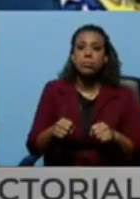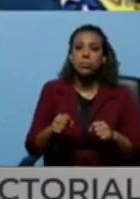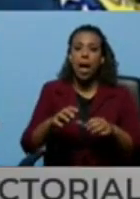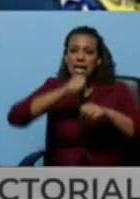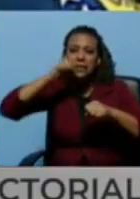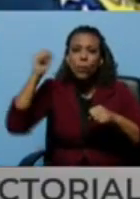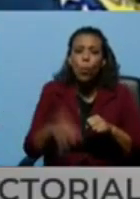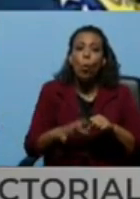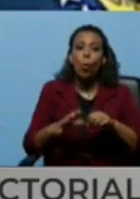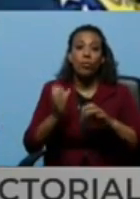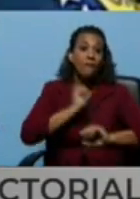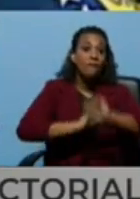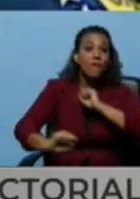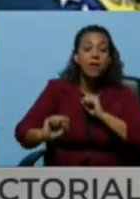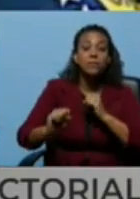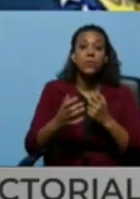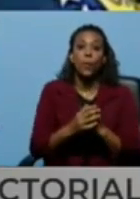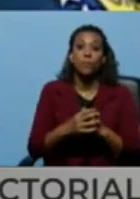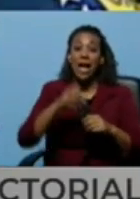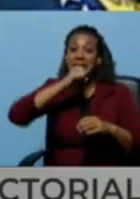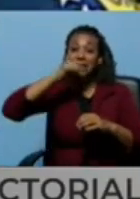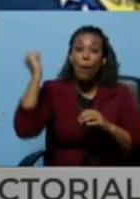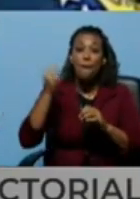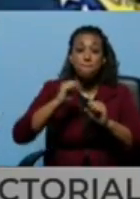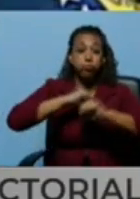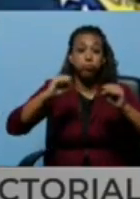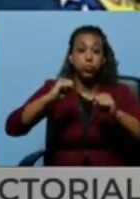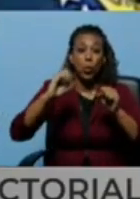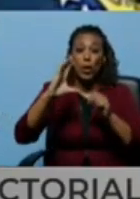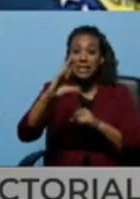brechero, manejo ofensivo y defensivo, explosivos.